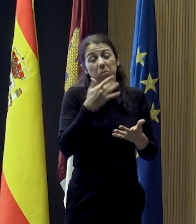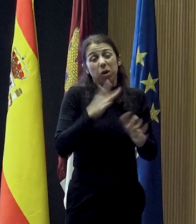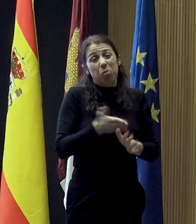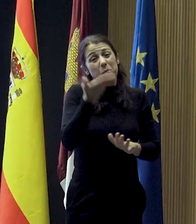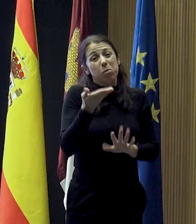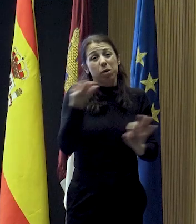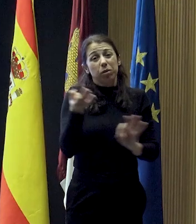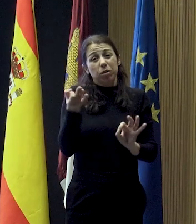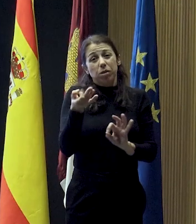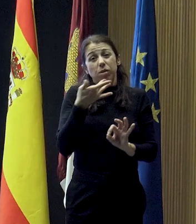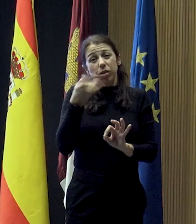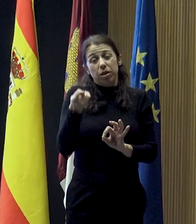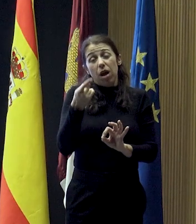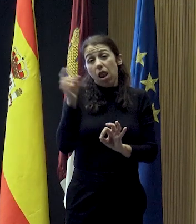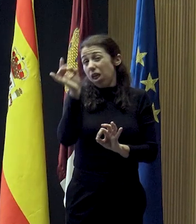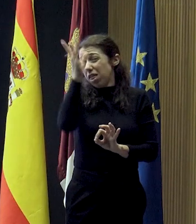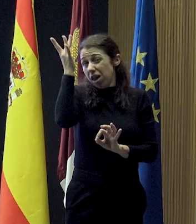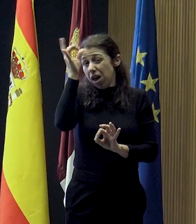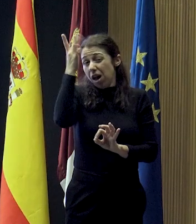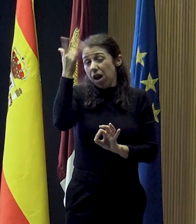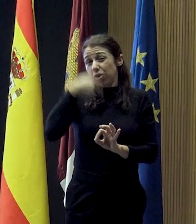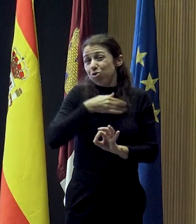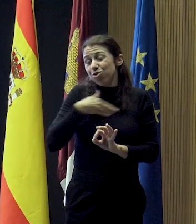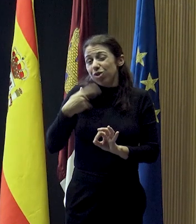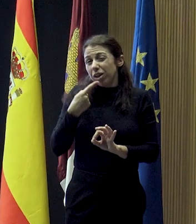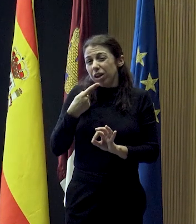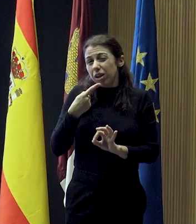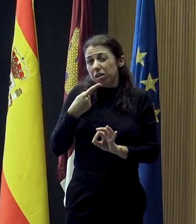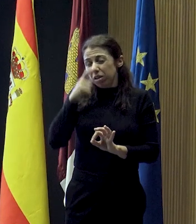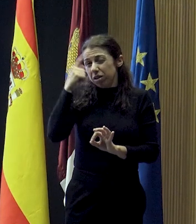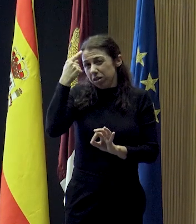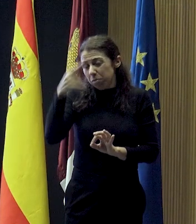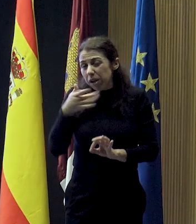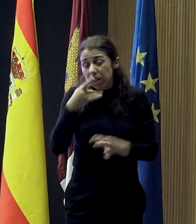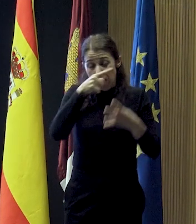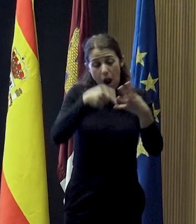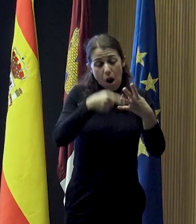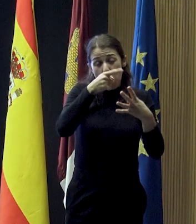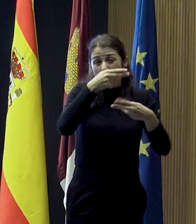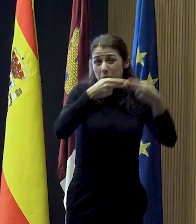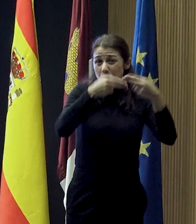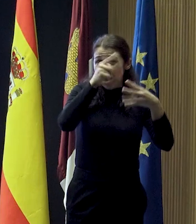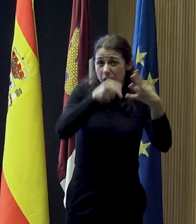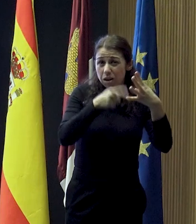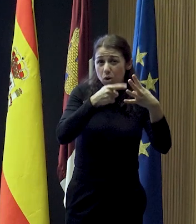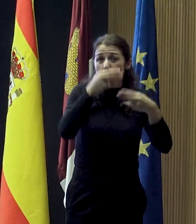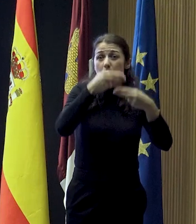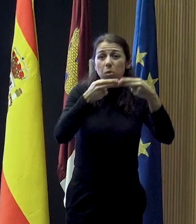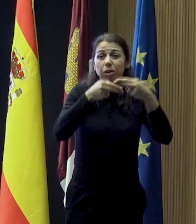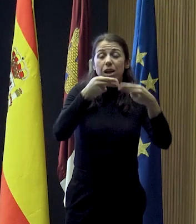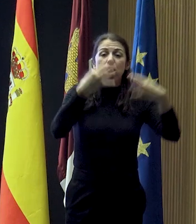más importante, y esta es la idea que quiero que también os quedéis, es que esas 4 proteínas son